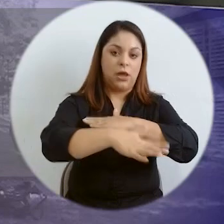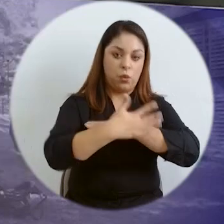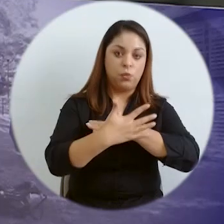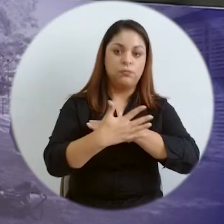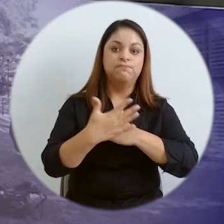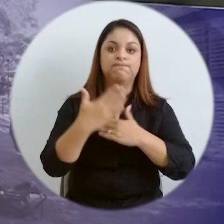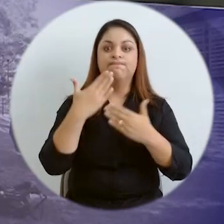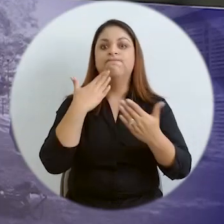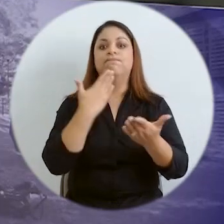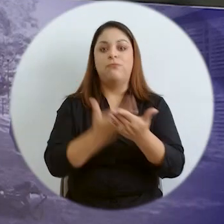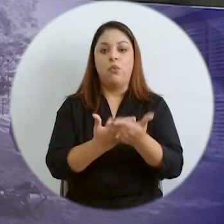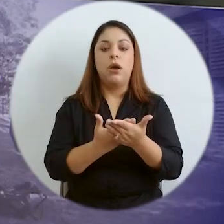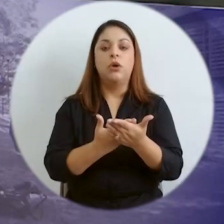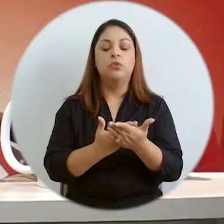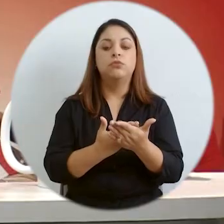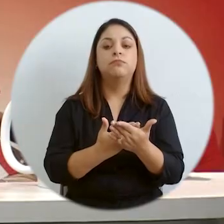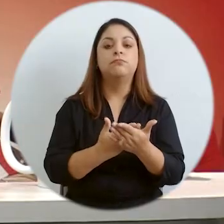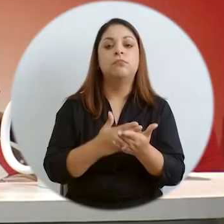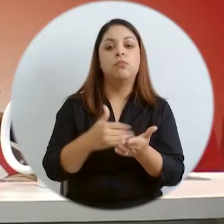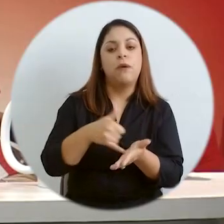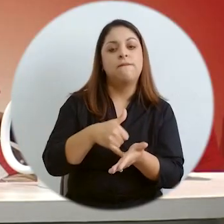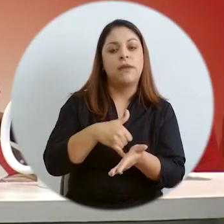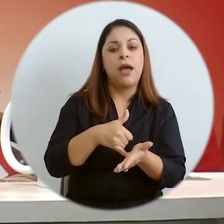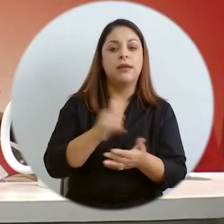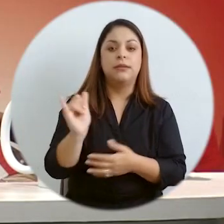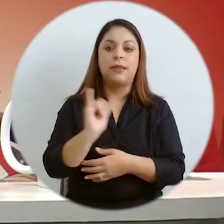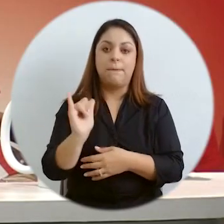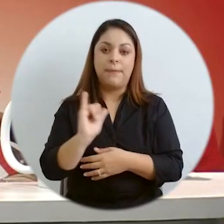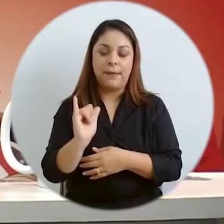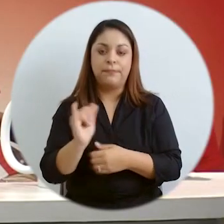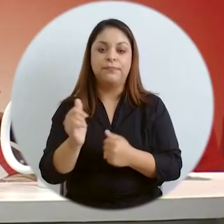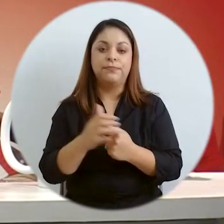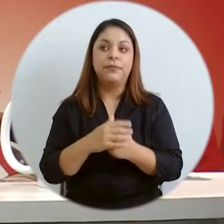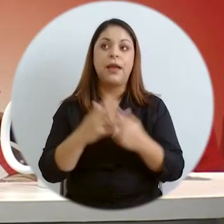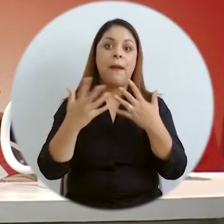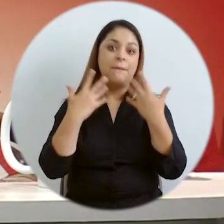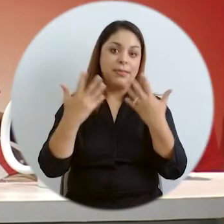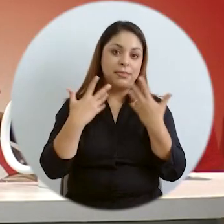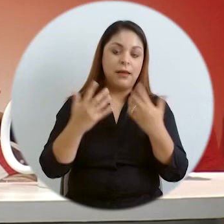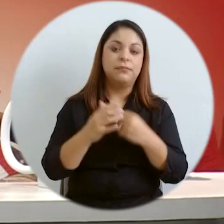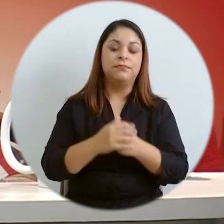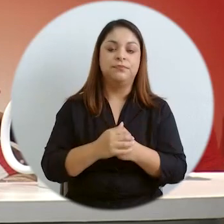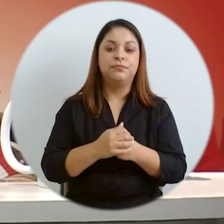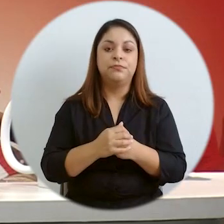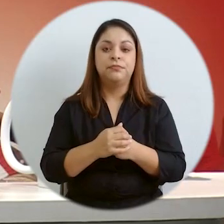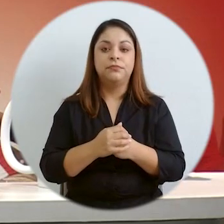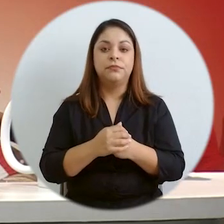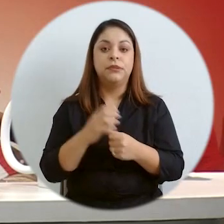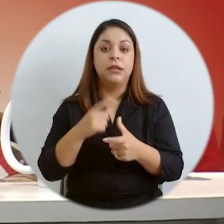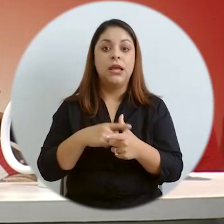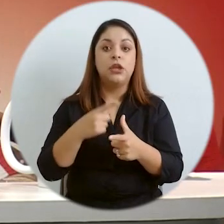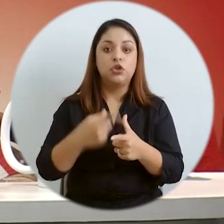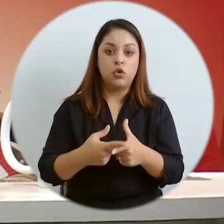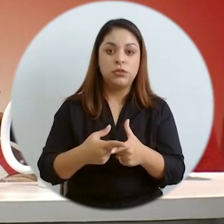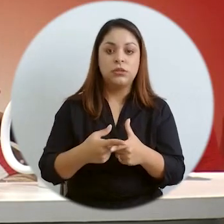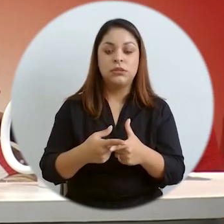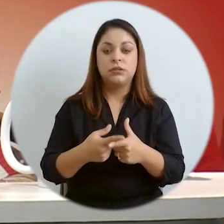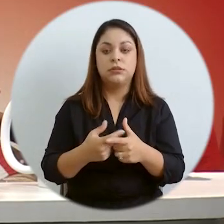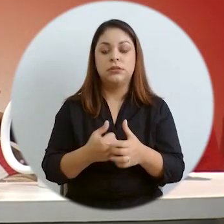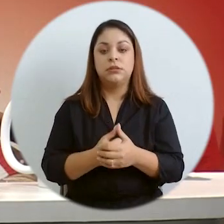absolutamente fabuloso, muy frágil también desde un punto de vista ambientalmente. Y entonces esto es